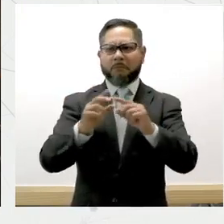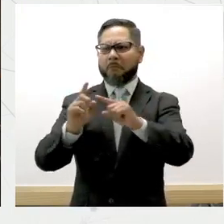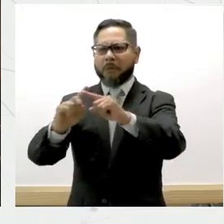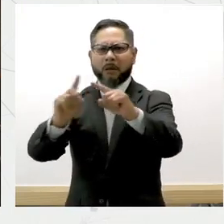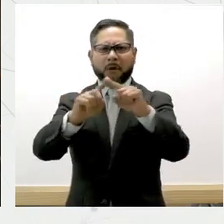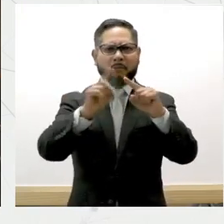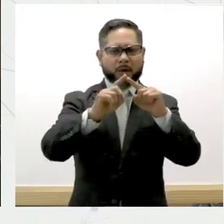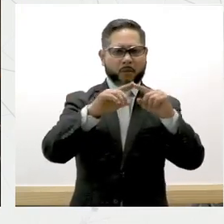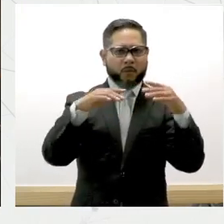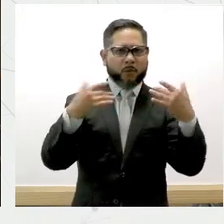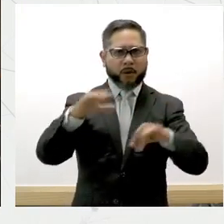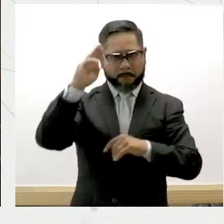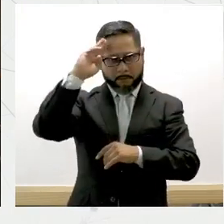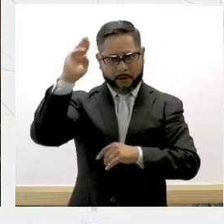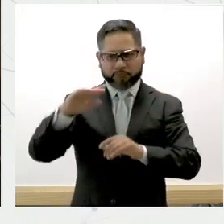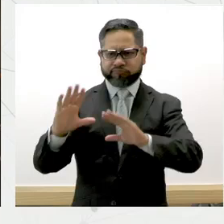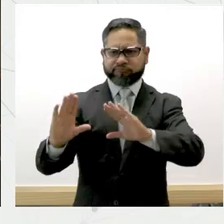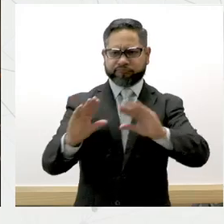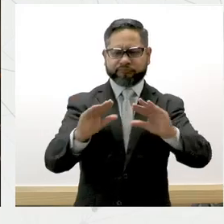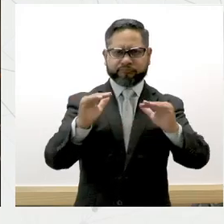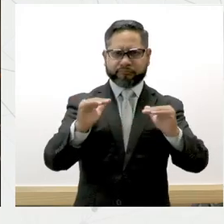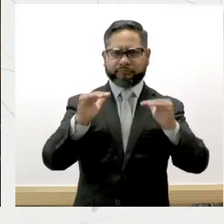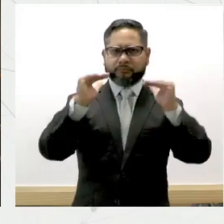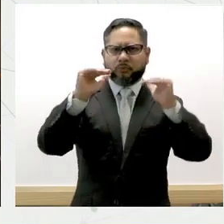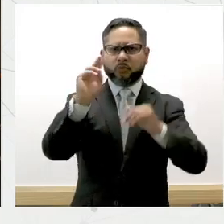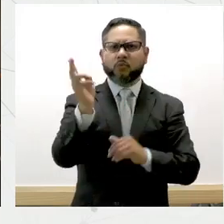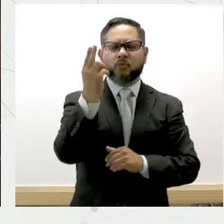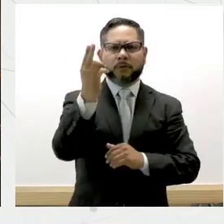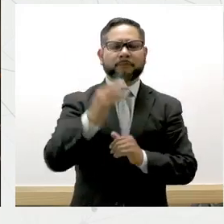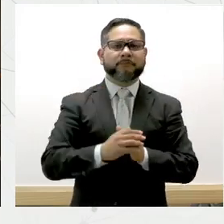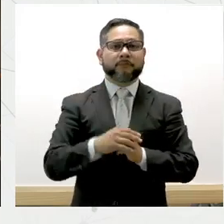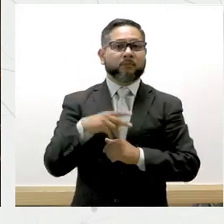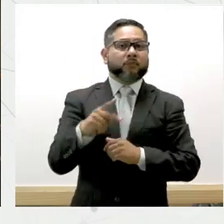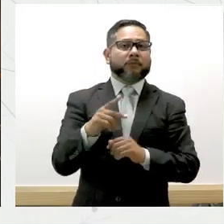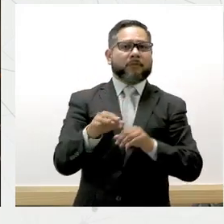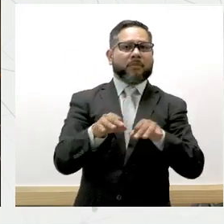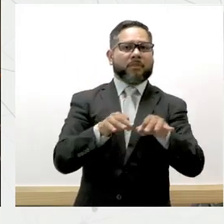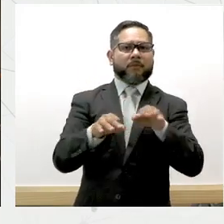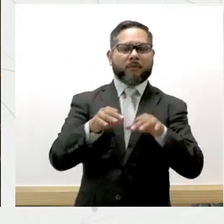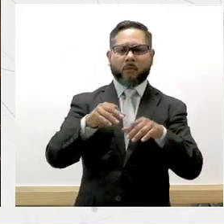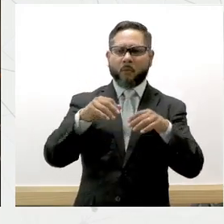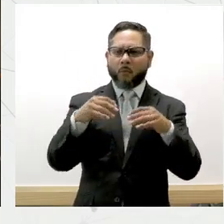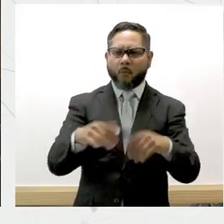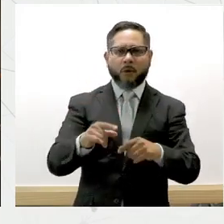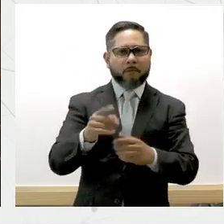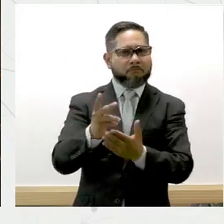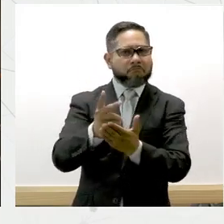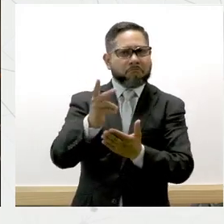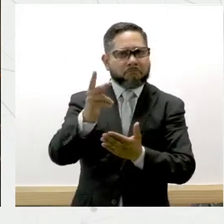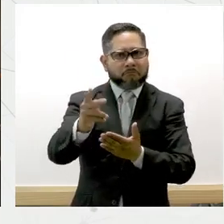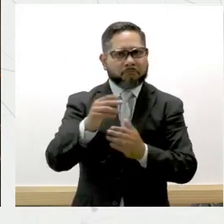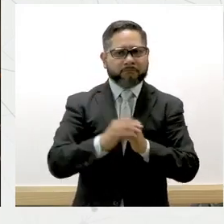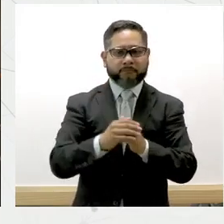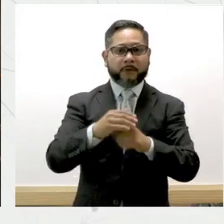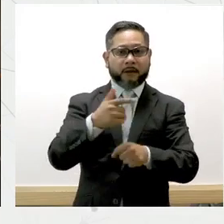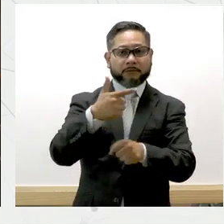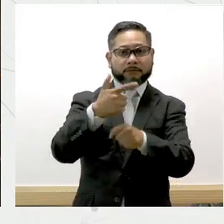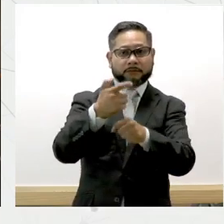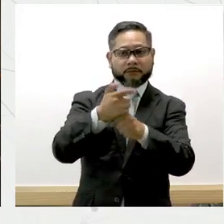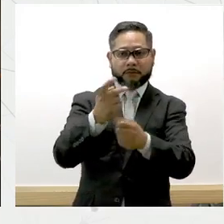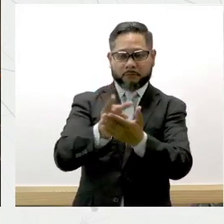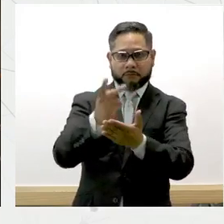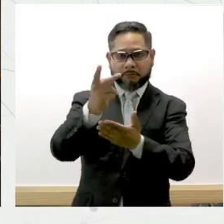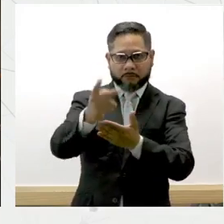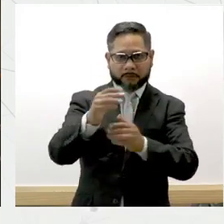y posgrados universitarios. Su trabajo ha sido objeto de diversos reconocimientos, como el séptimo premio Massaguer y